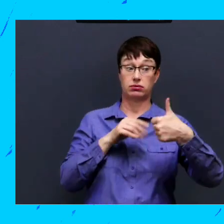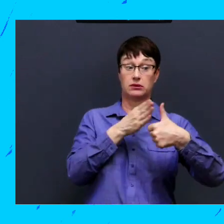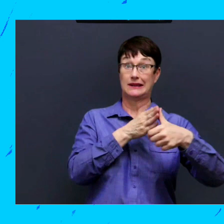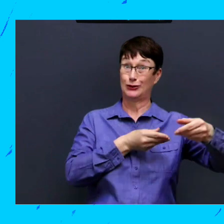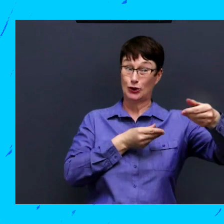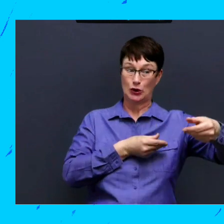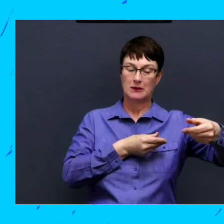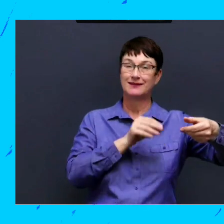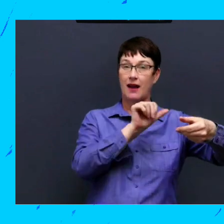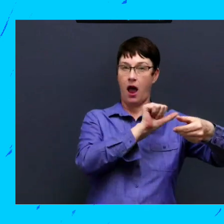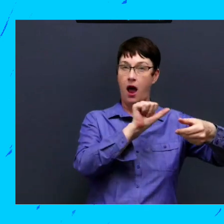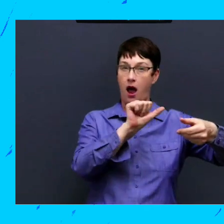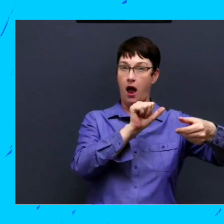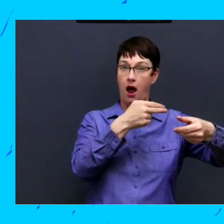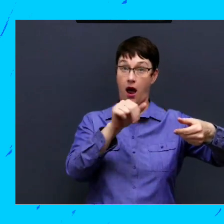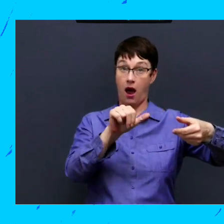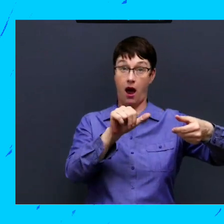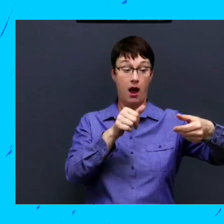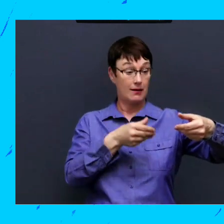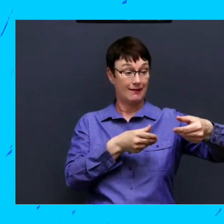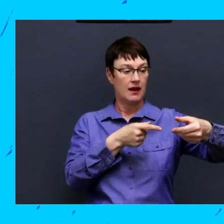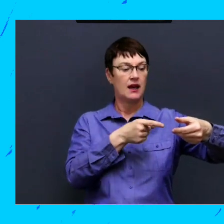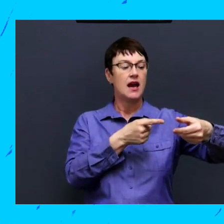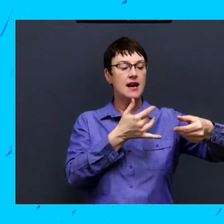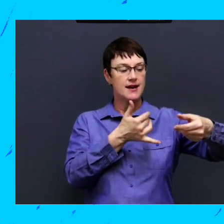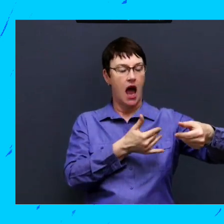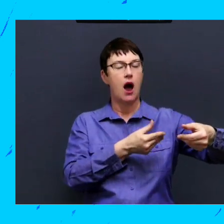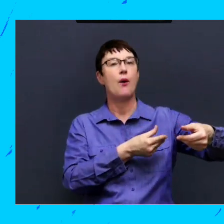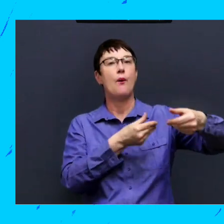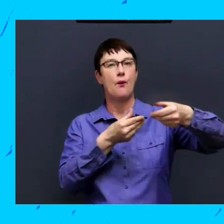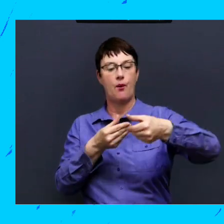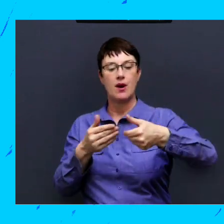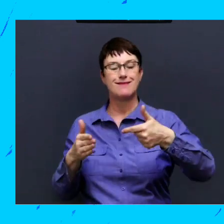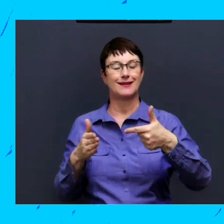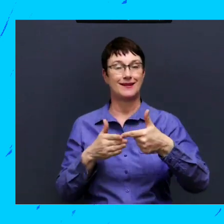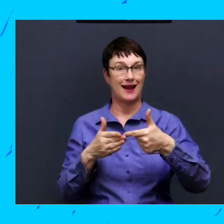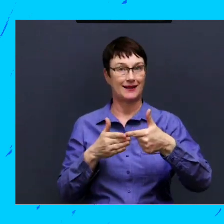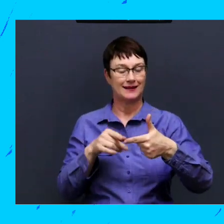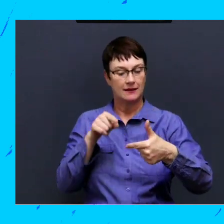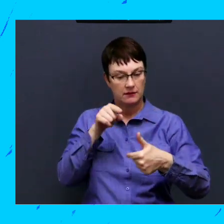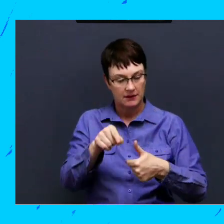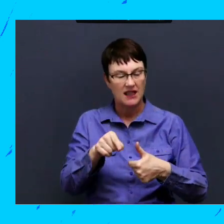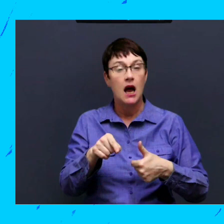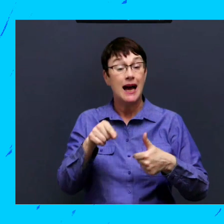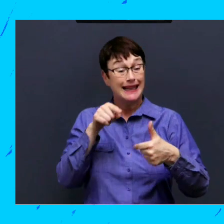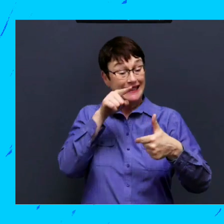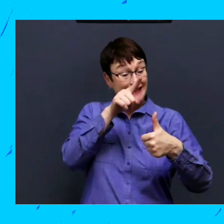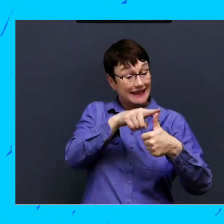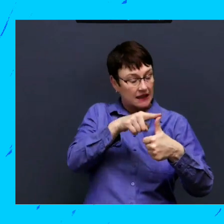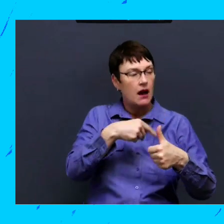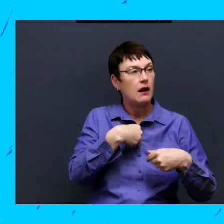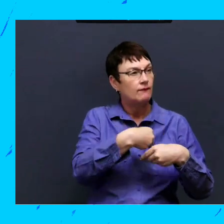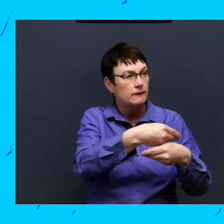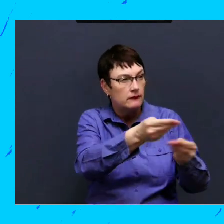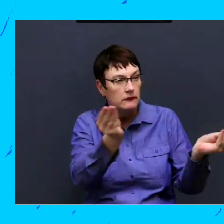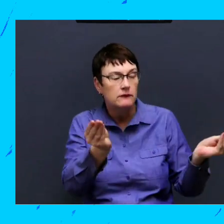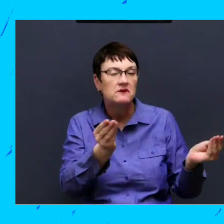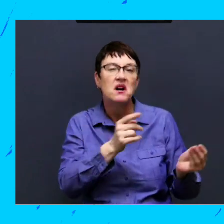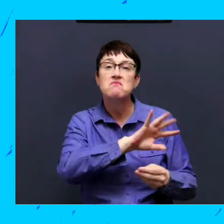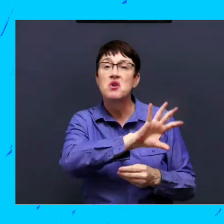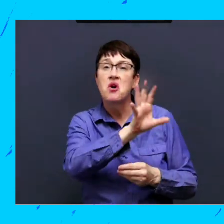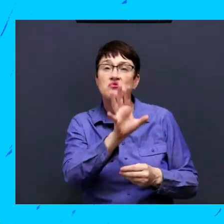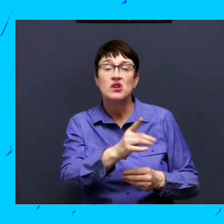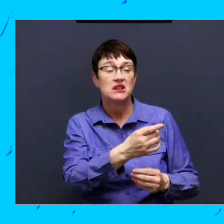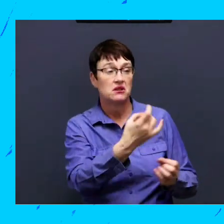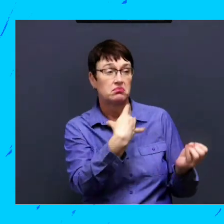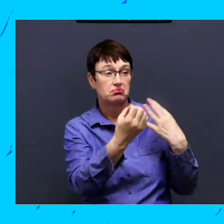de muchos países que utilizaron la guía y las directivas para incluir estrategias completas y planos para el bienestar y